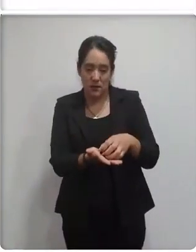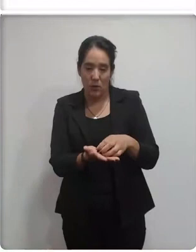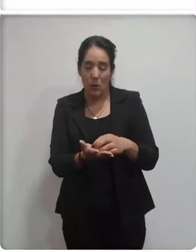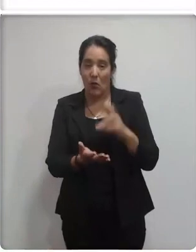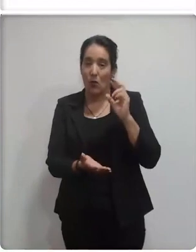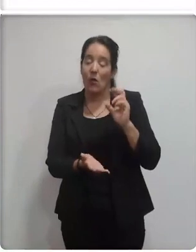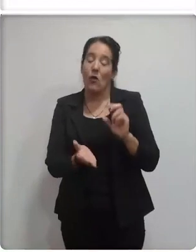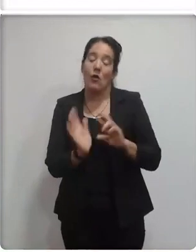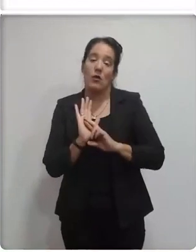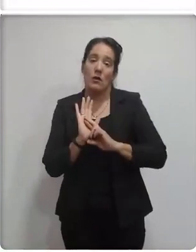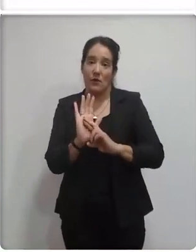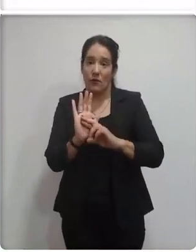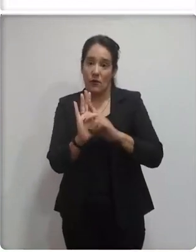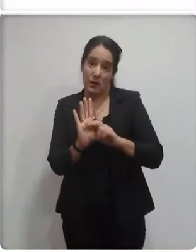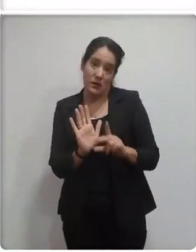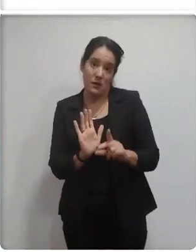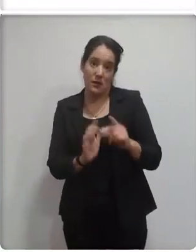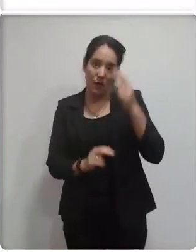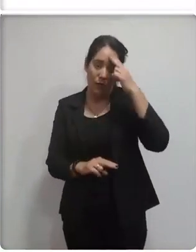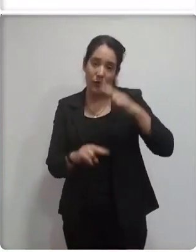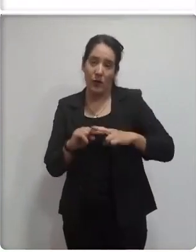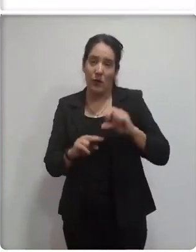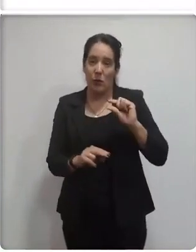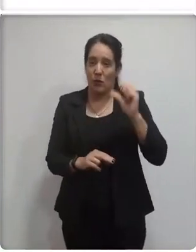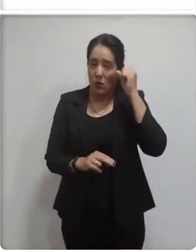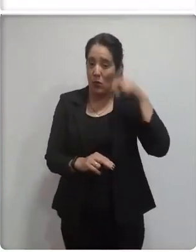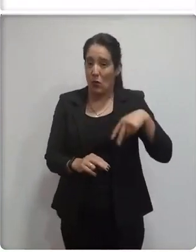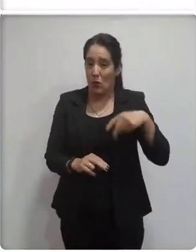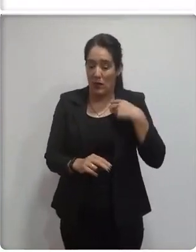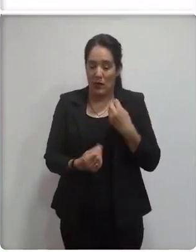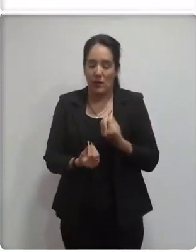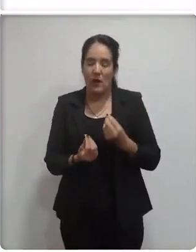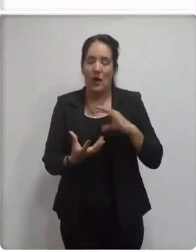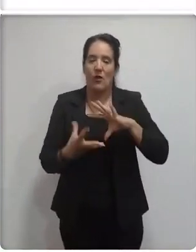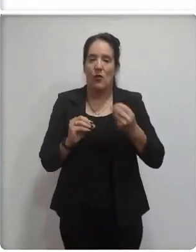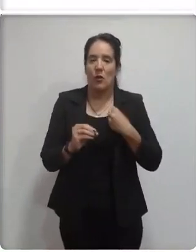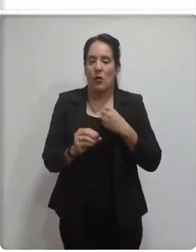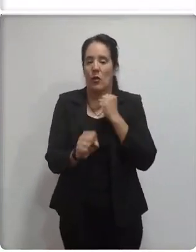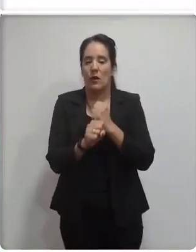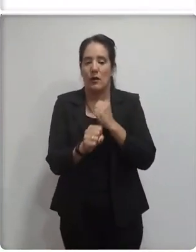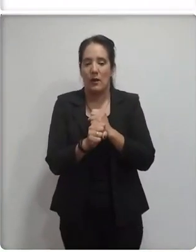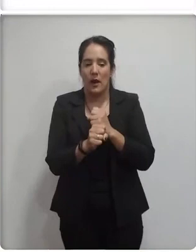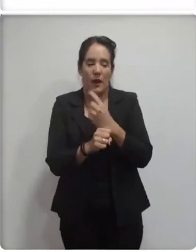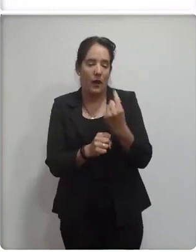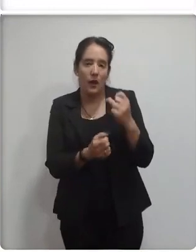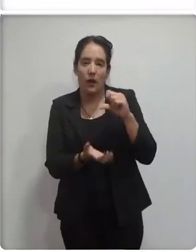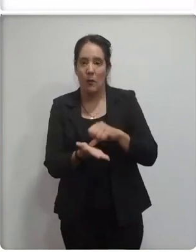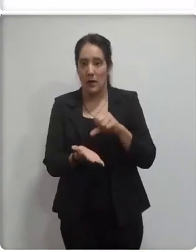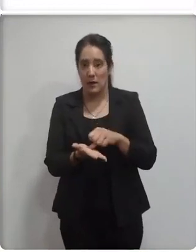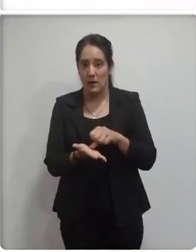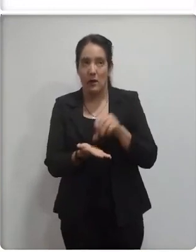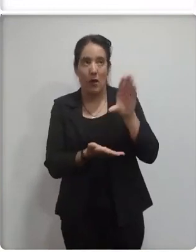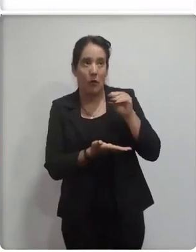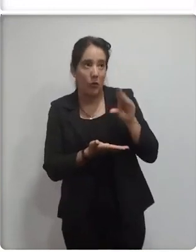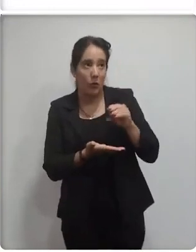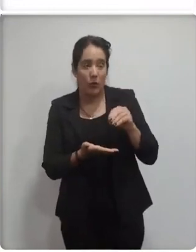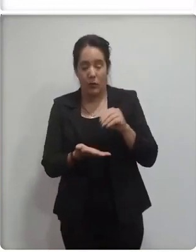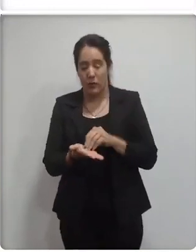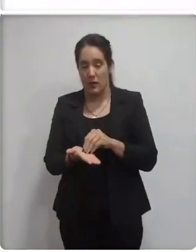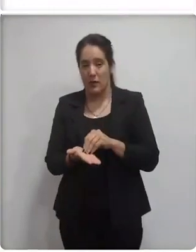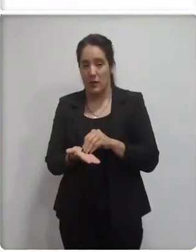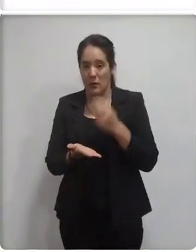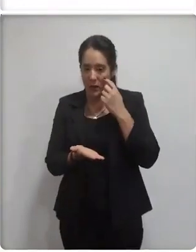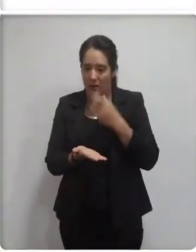brinda, cómo trabajan en el marco del sistema de salud, cómo se insertan y demás, y allí también forma parte del diagnóstico